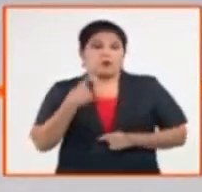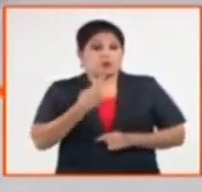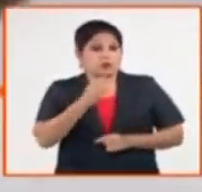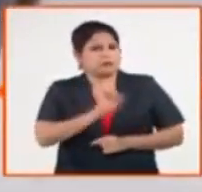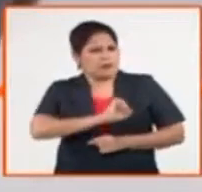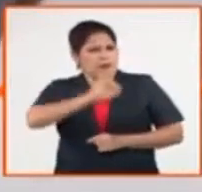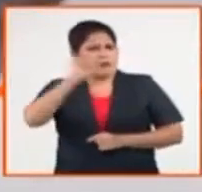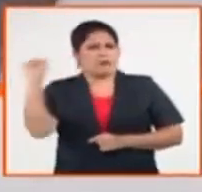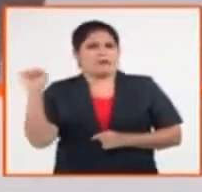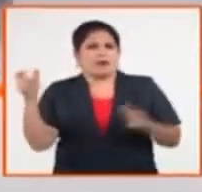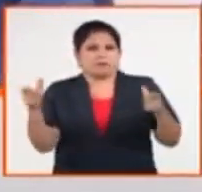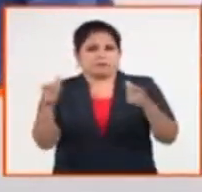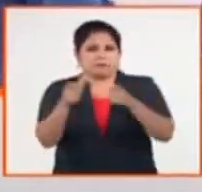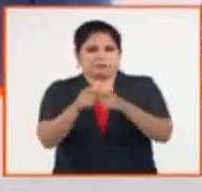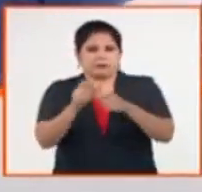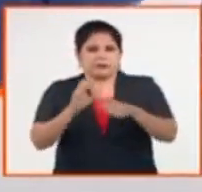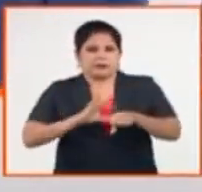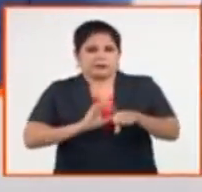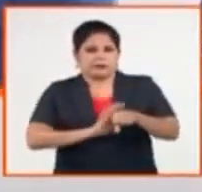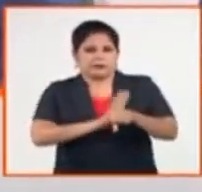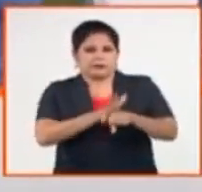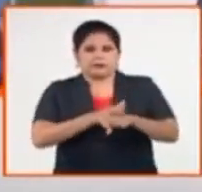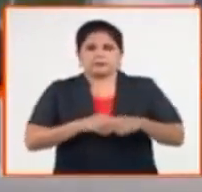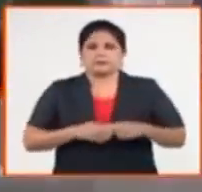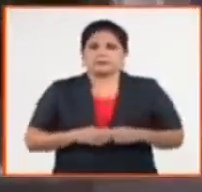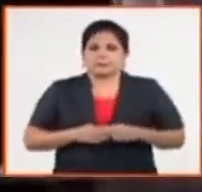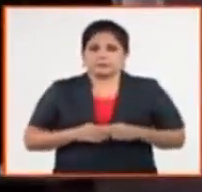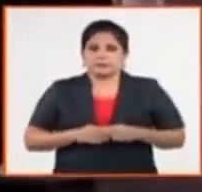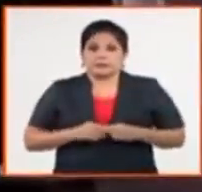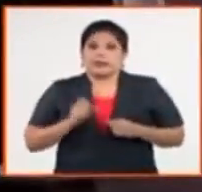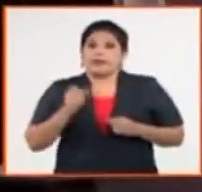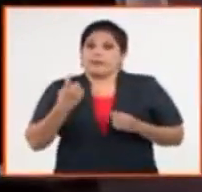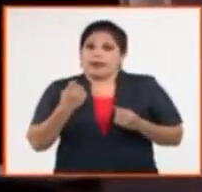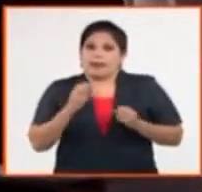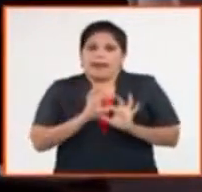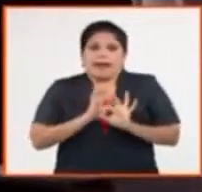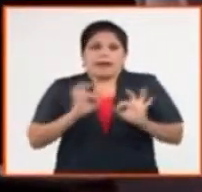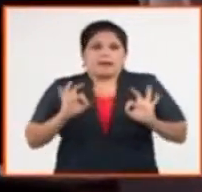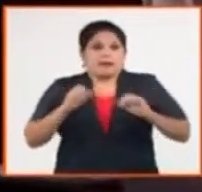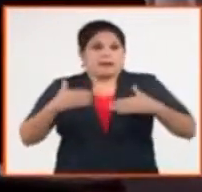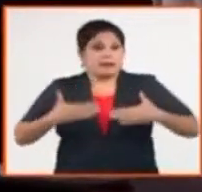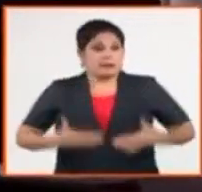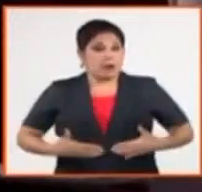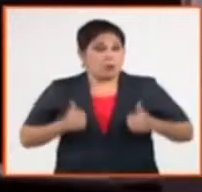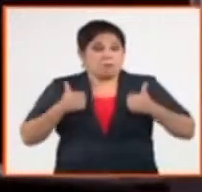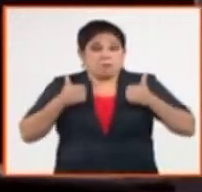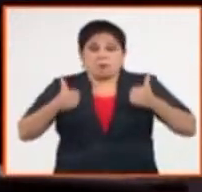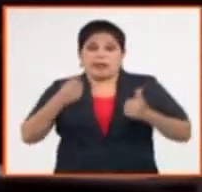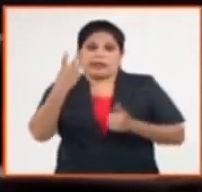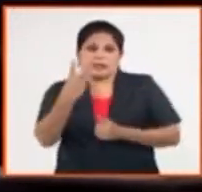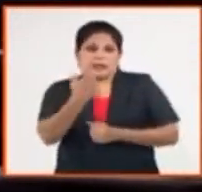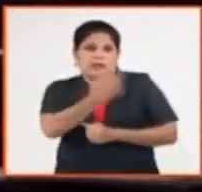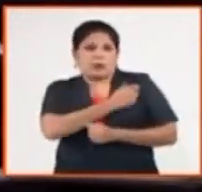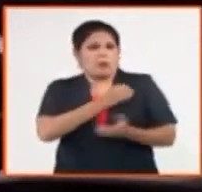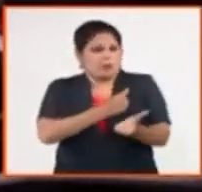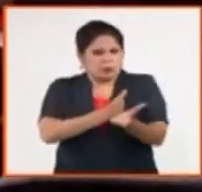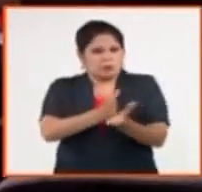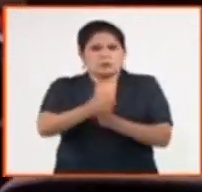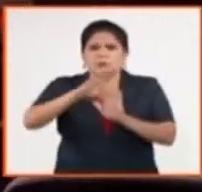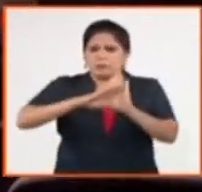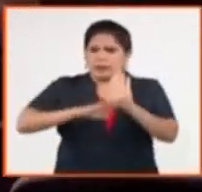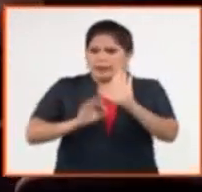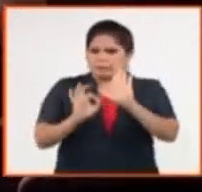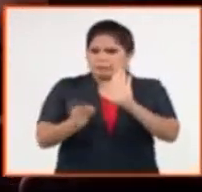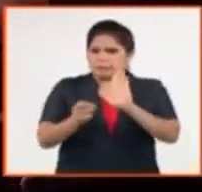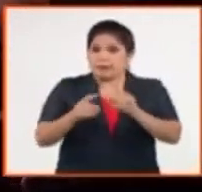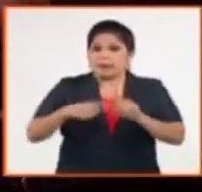la batalla a la COVID. Hace falta llegar sanos a la tercera dosis y después de la tercera dosis seguir manteniendo las medidas para que